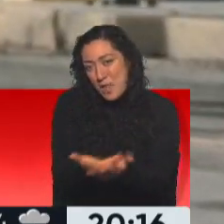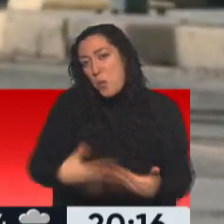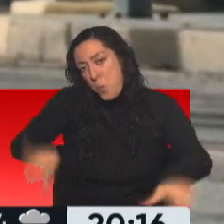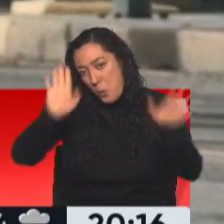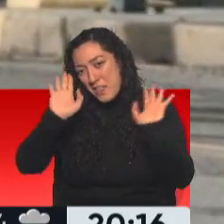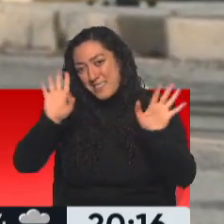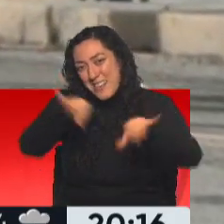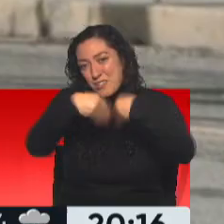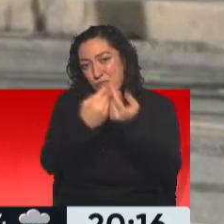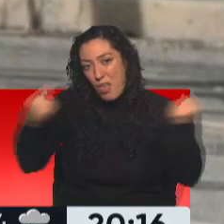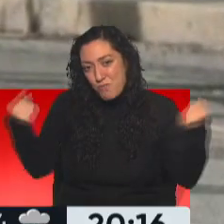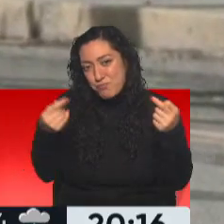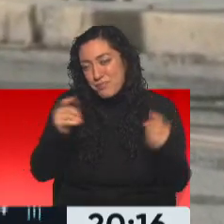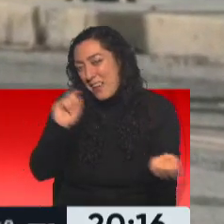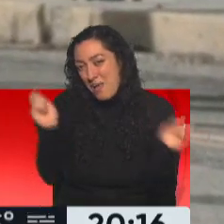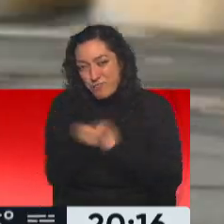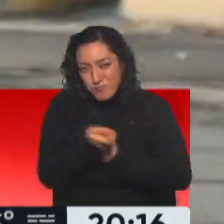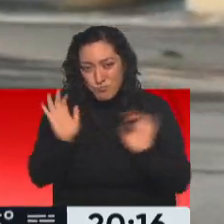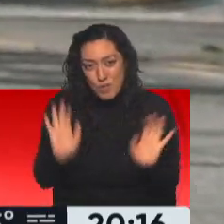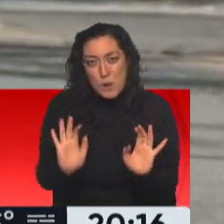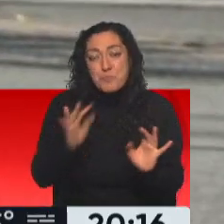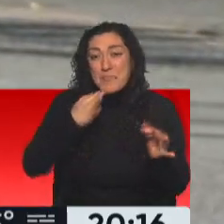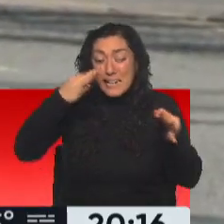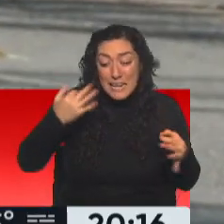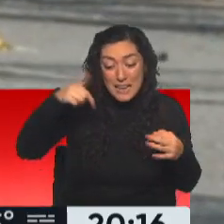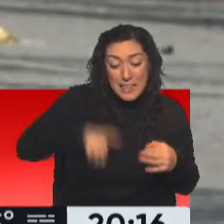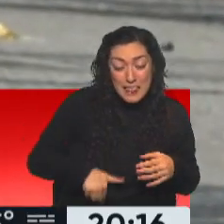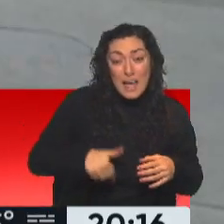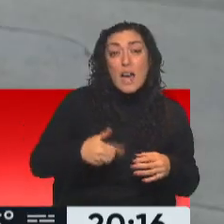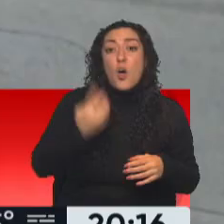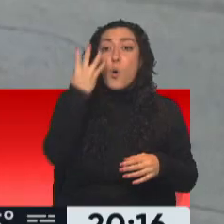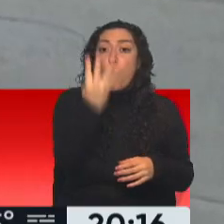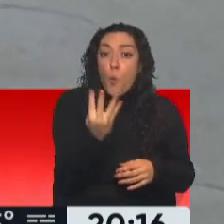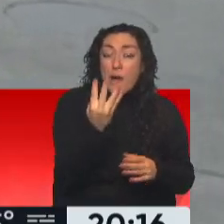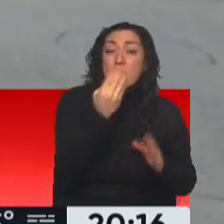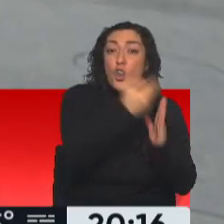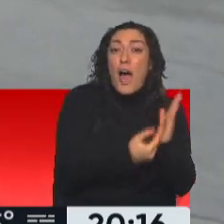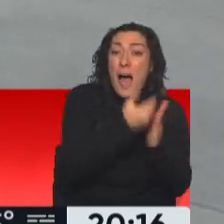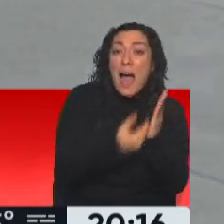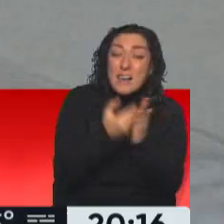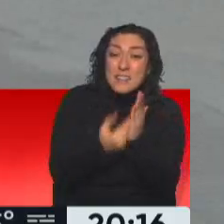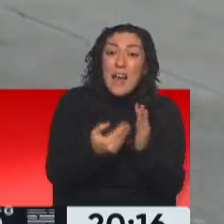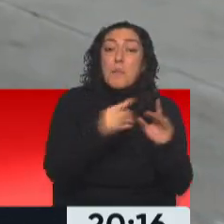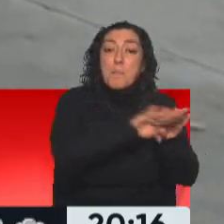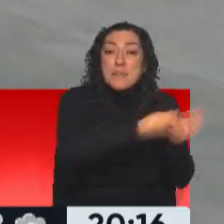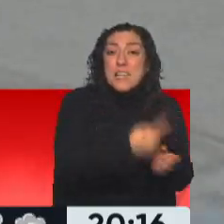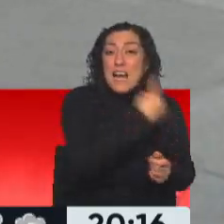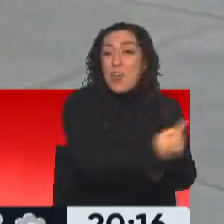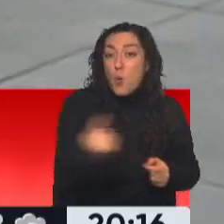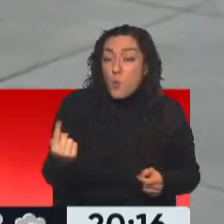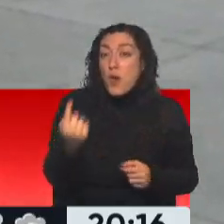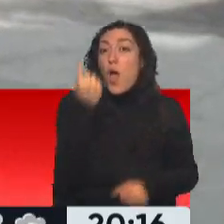al resultado real. Sin embargo, aquí hay una realidad, hay una emisión de 4 actas por mesa de votación. Un acta se la